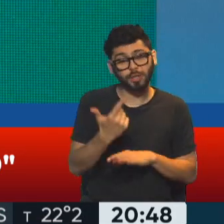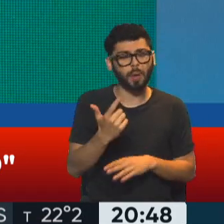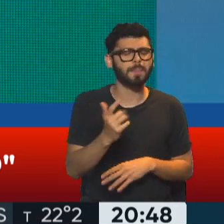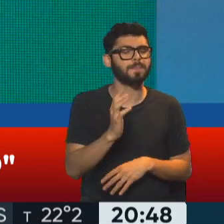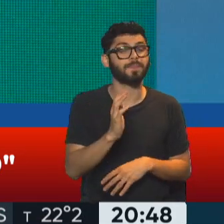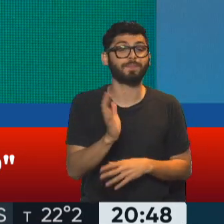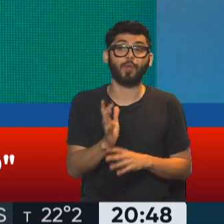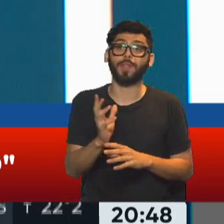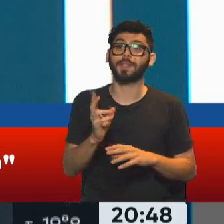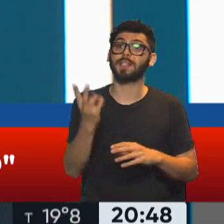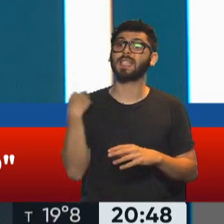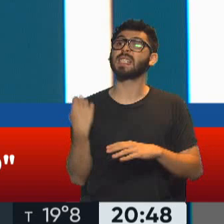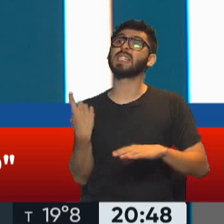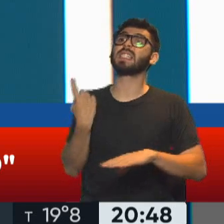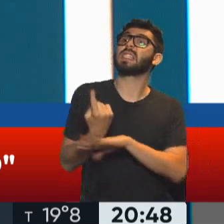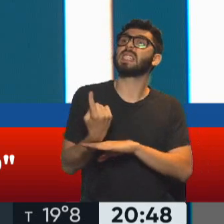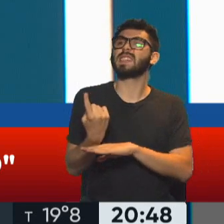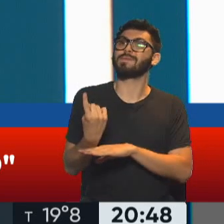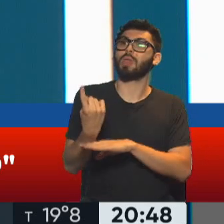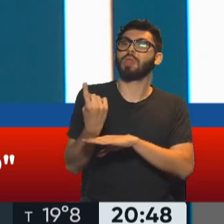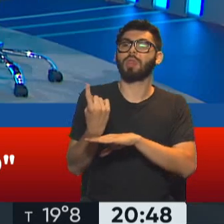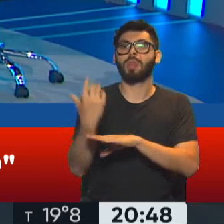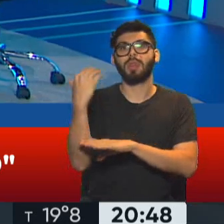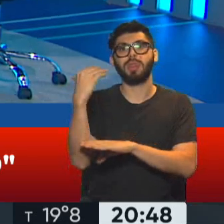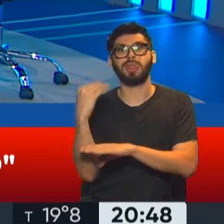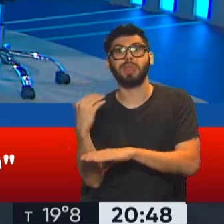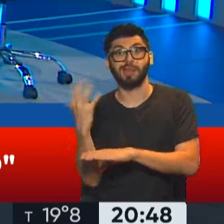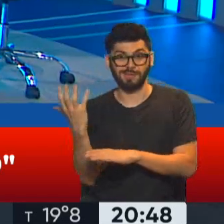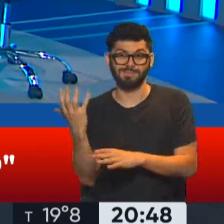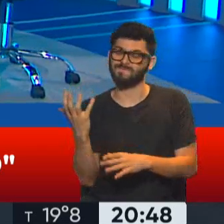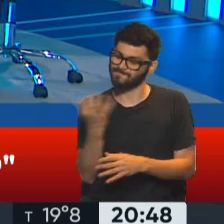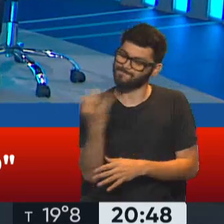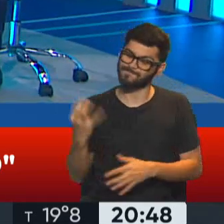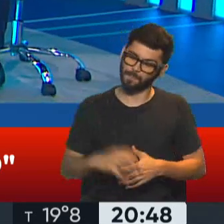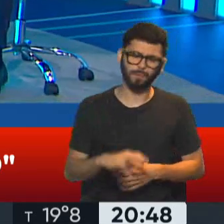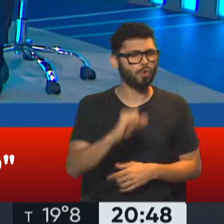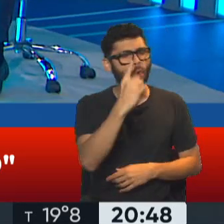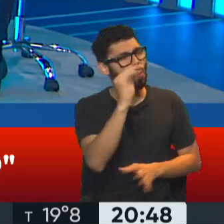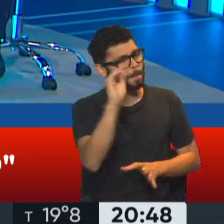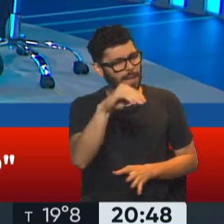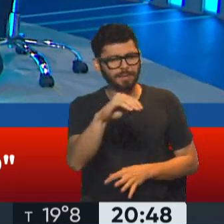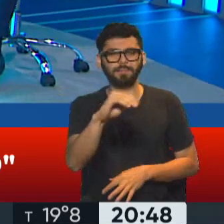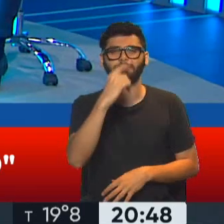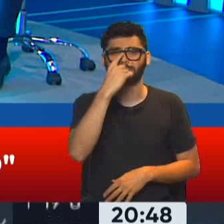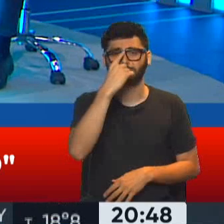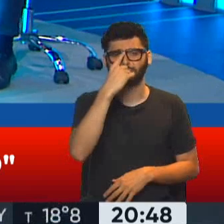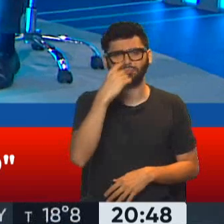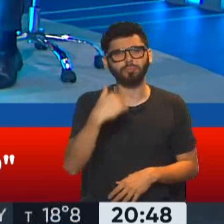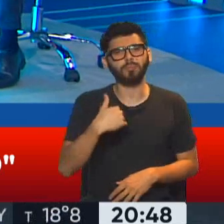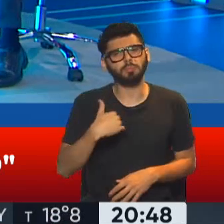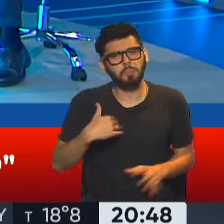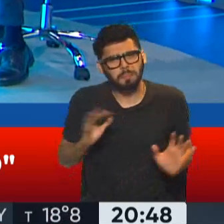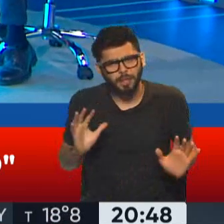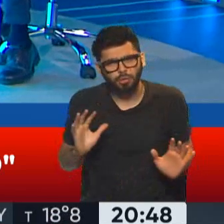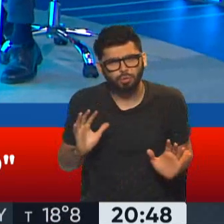esa falta de liderazgo, sí, yo creo que es un ingrediente. Luis, yo creo, le agrego una cosa más. Yo creo que